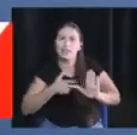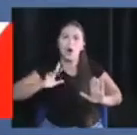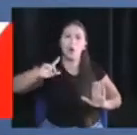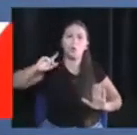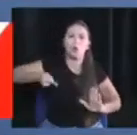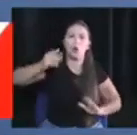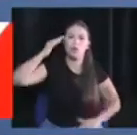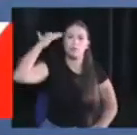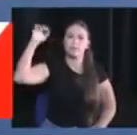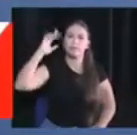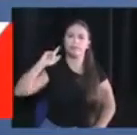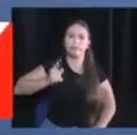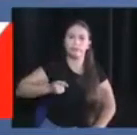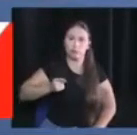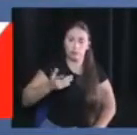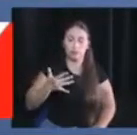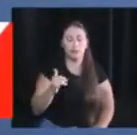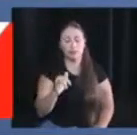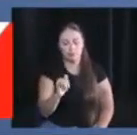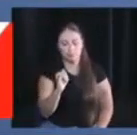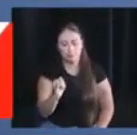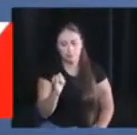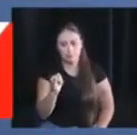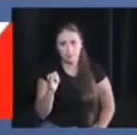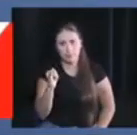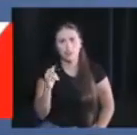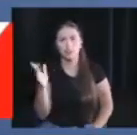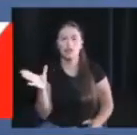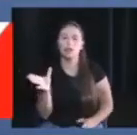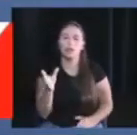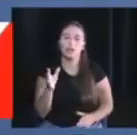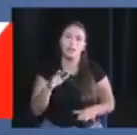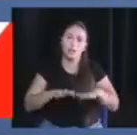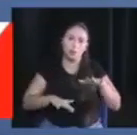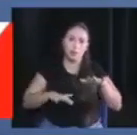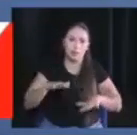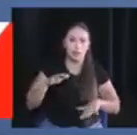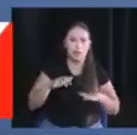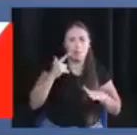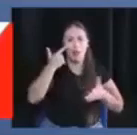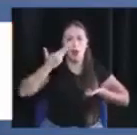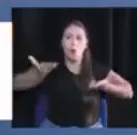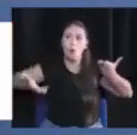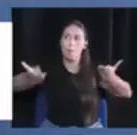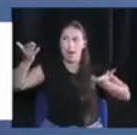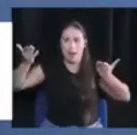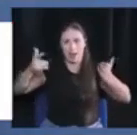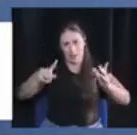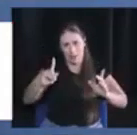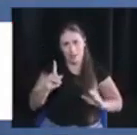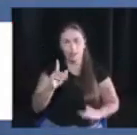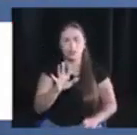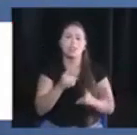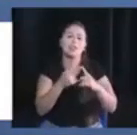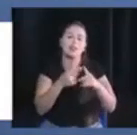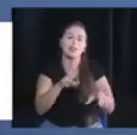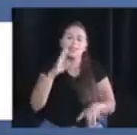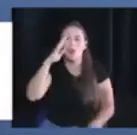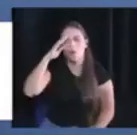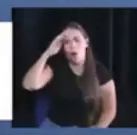todo tiene que ser puesto en un debido nivel de comparación. No es Bolsonaro,